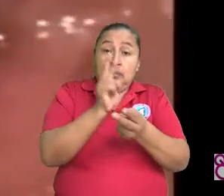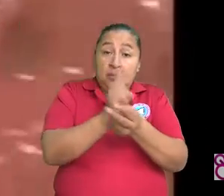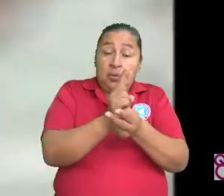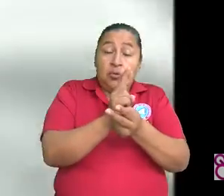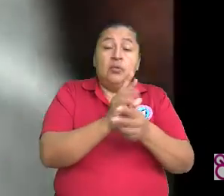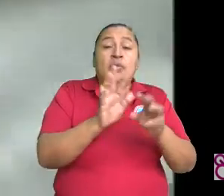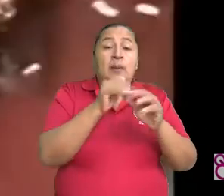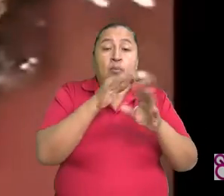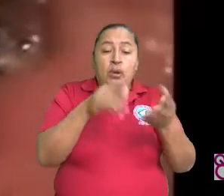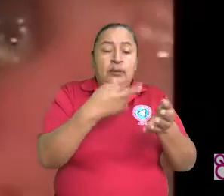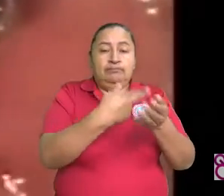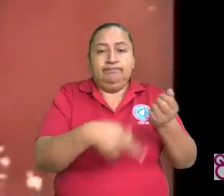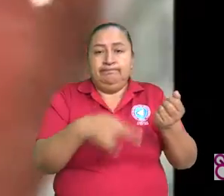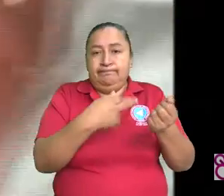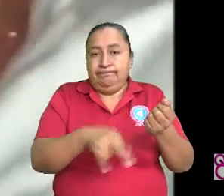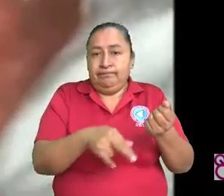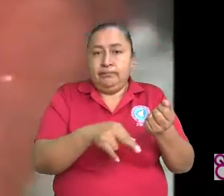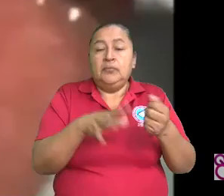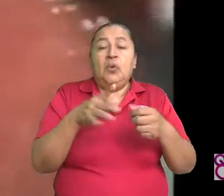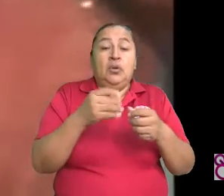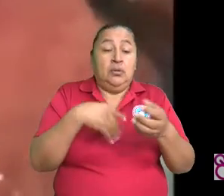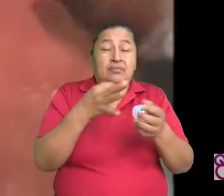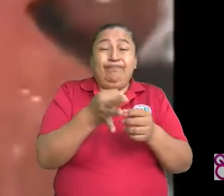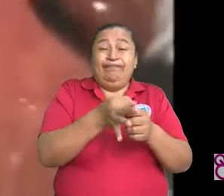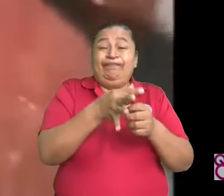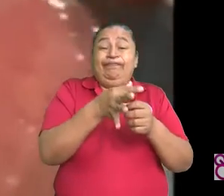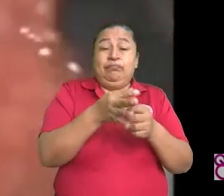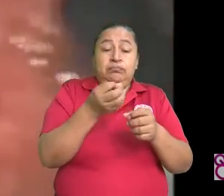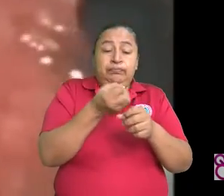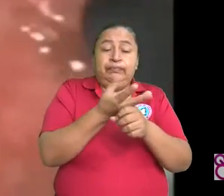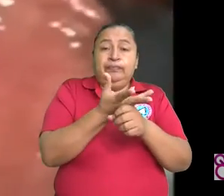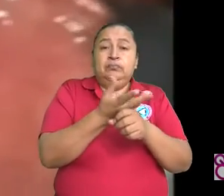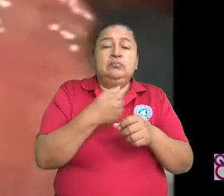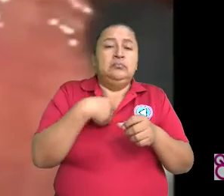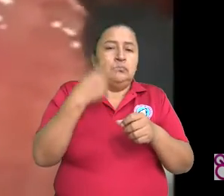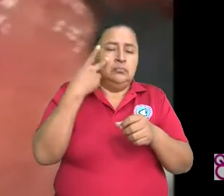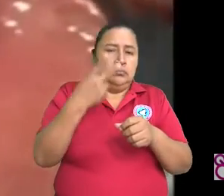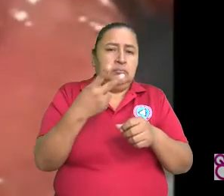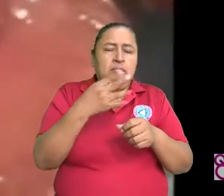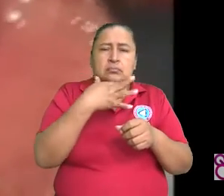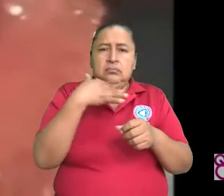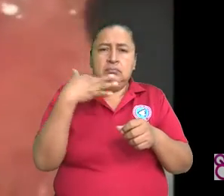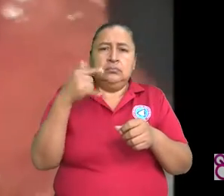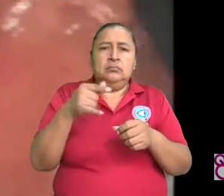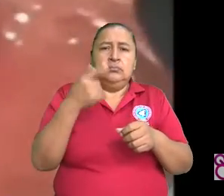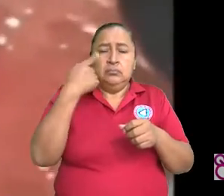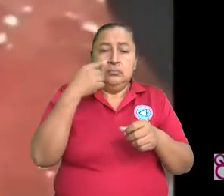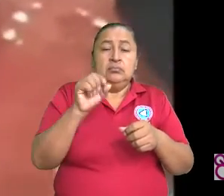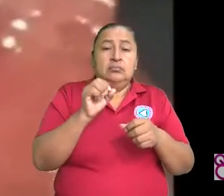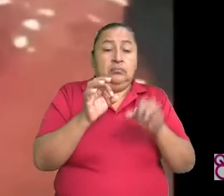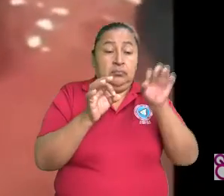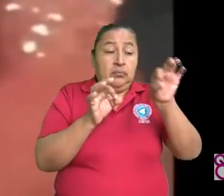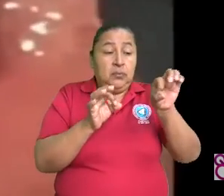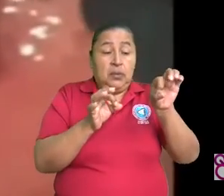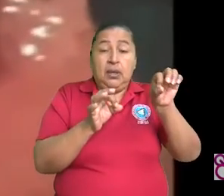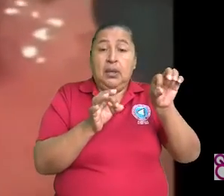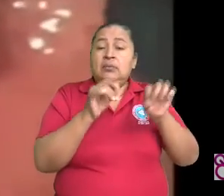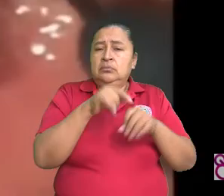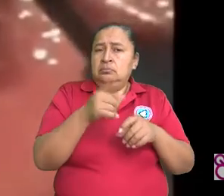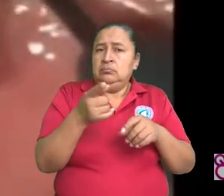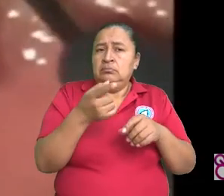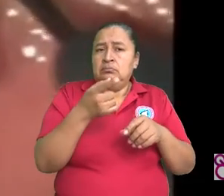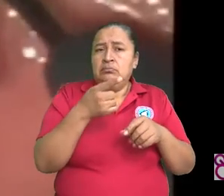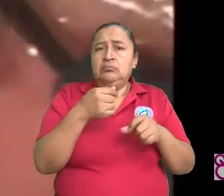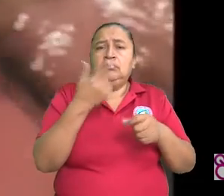relación sexual, ellas sangran cuando son más grandes. En ese caso que vemos el color, ese puede ser anal, ¿va? Segura,